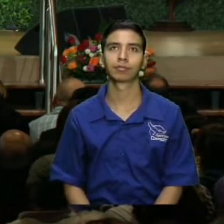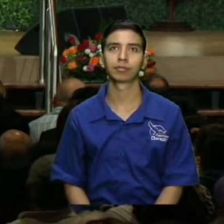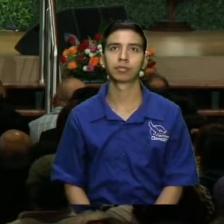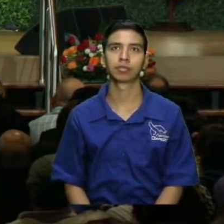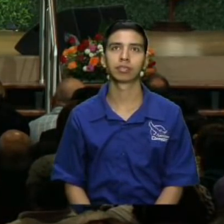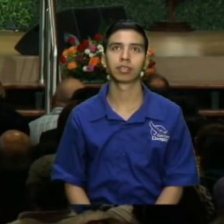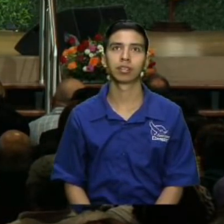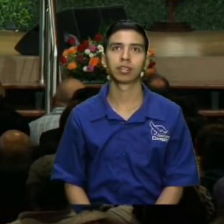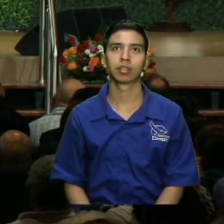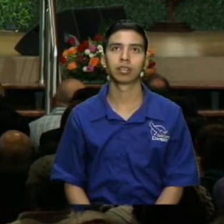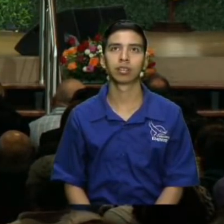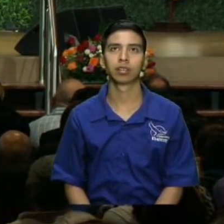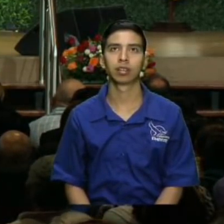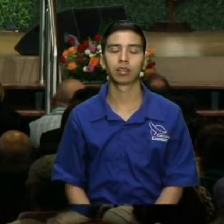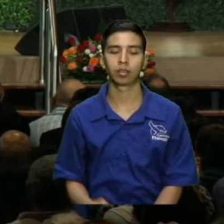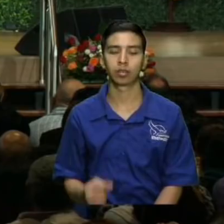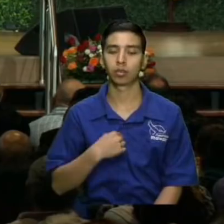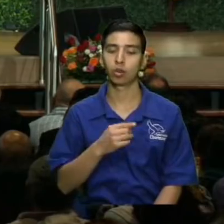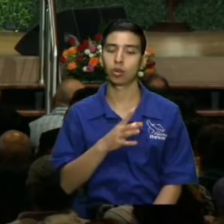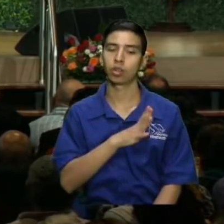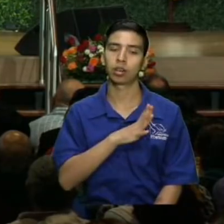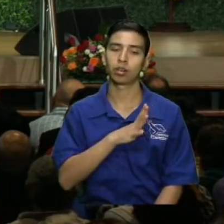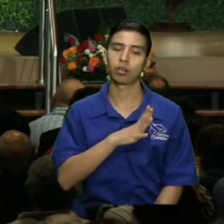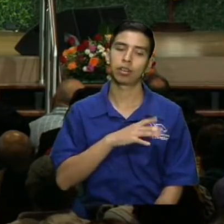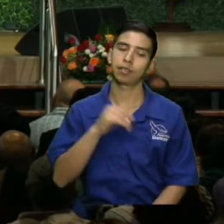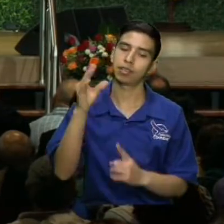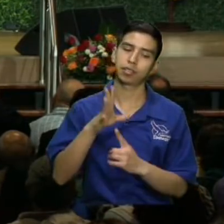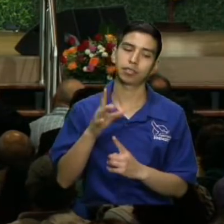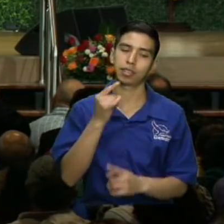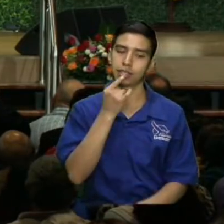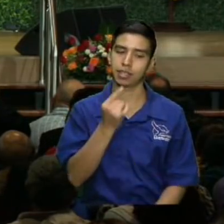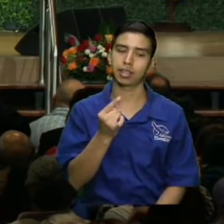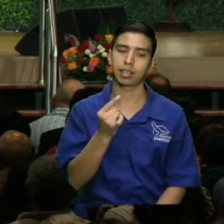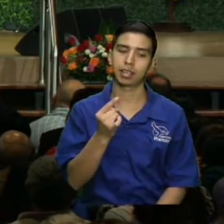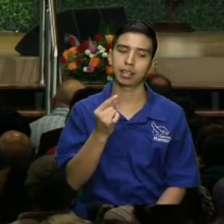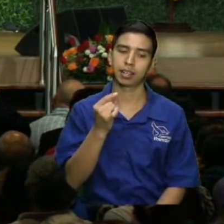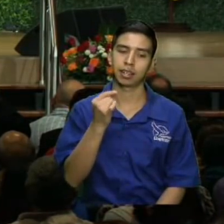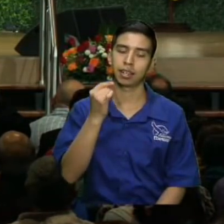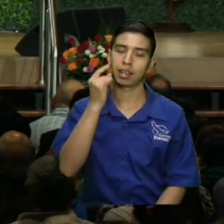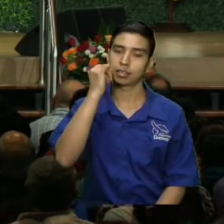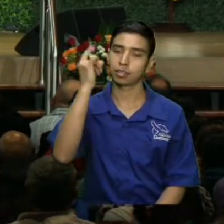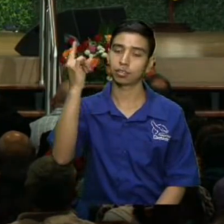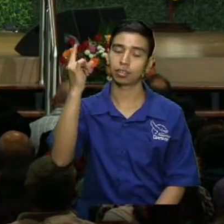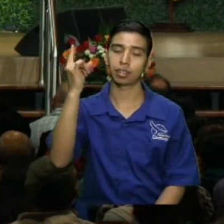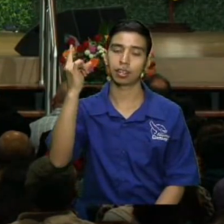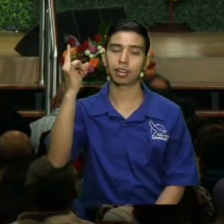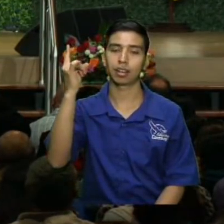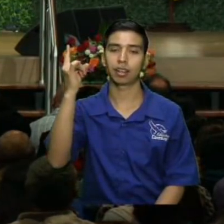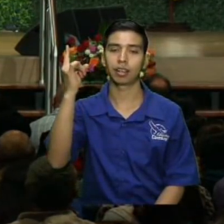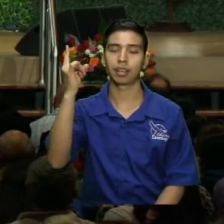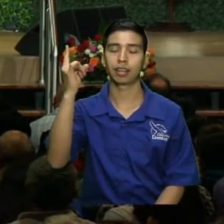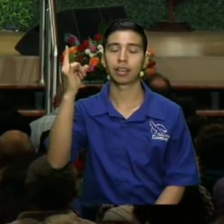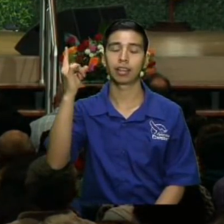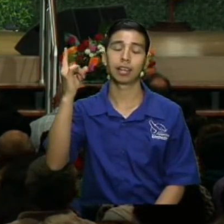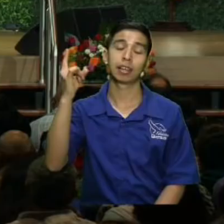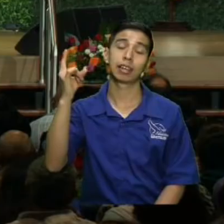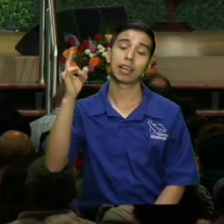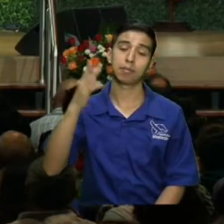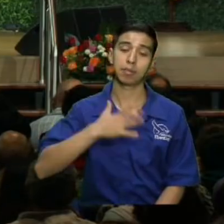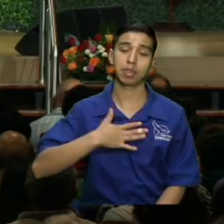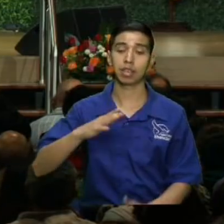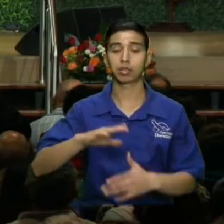Le preguntaba yo, ¿y si el Señor me llama al ministerio, qué haces? Te sigo, me decía. Y si me toca ir a preguntar, vas.